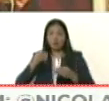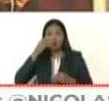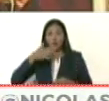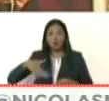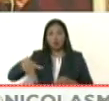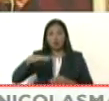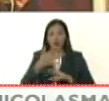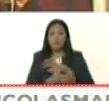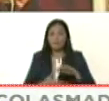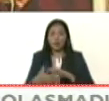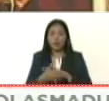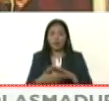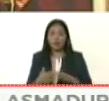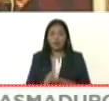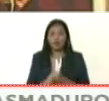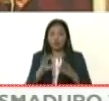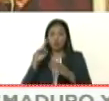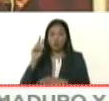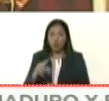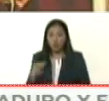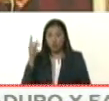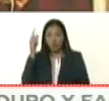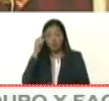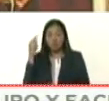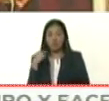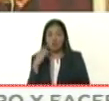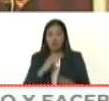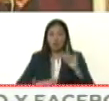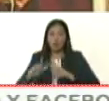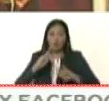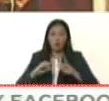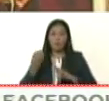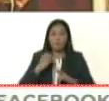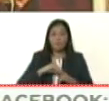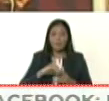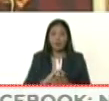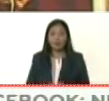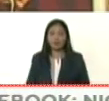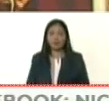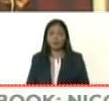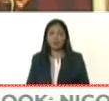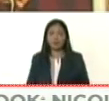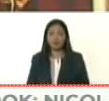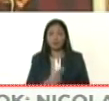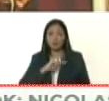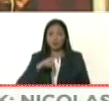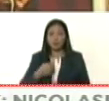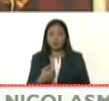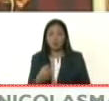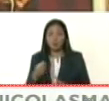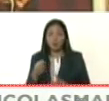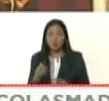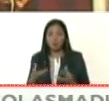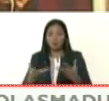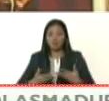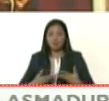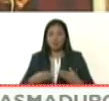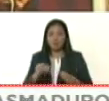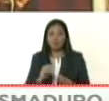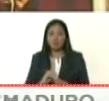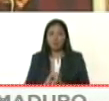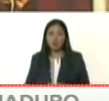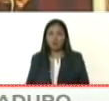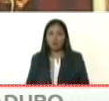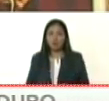la superación de las cosas, todos los días, con amor. El amor es nuestro combustible, es la fuerza que, mira, nos lleva hacia